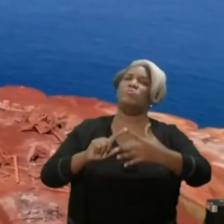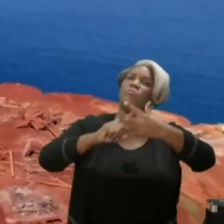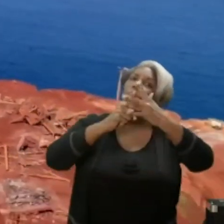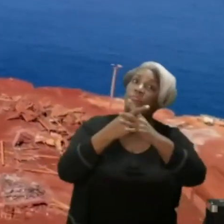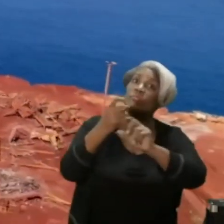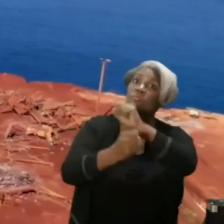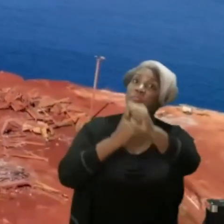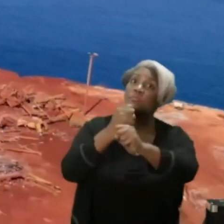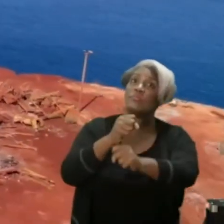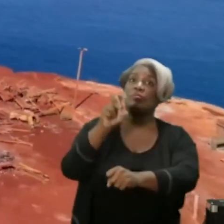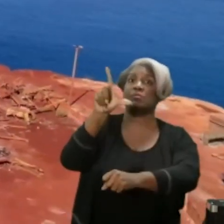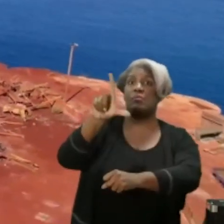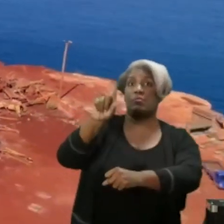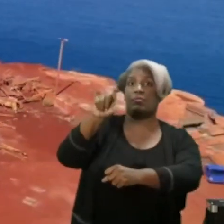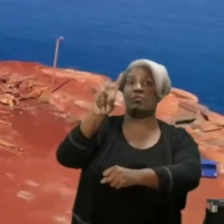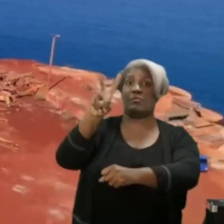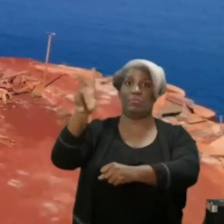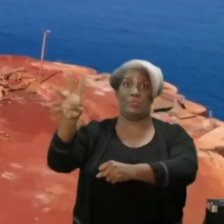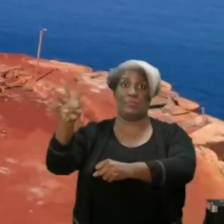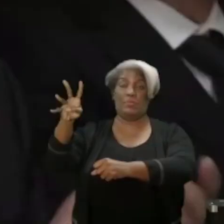2024.